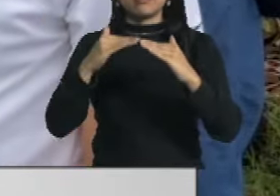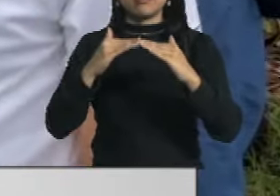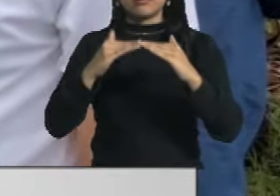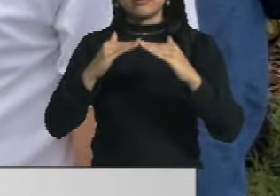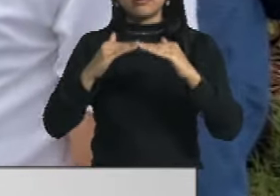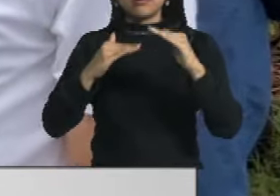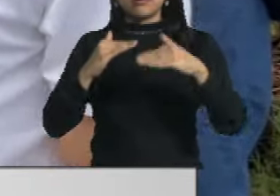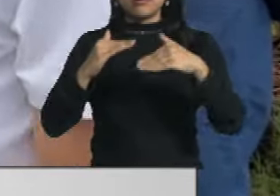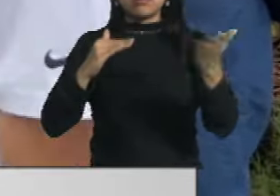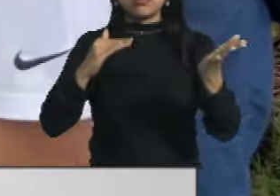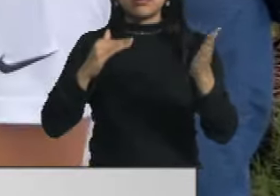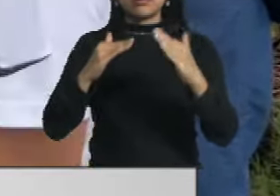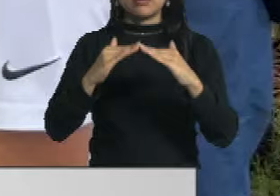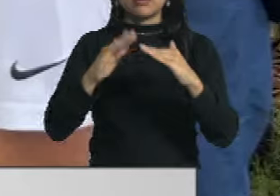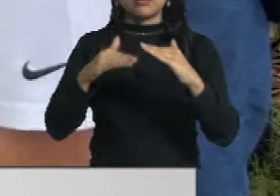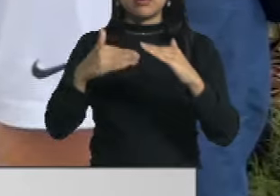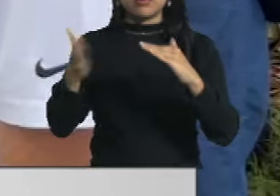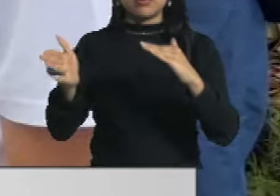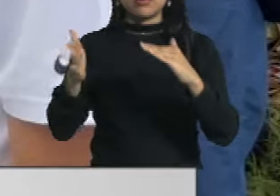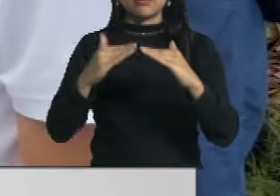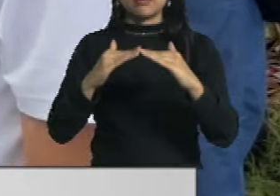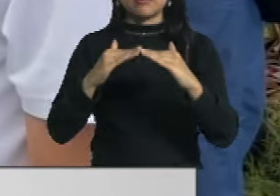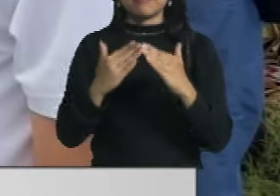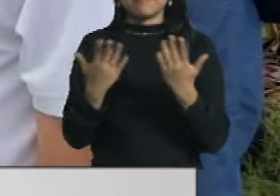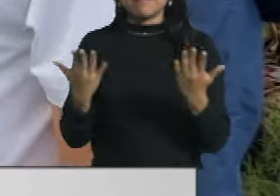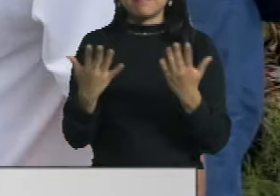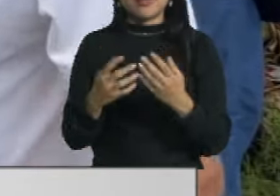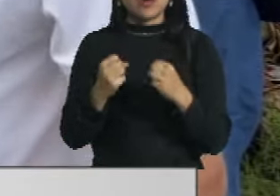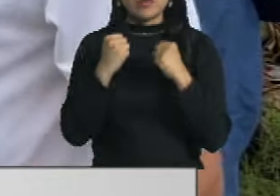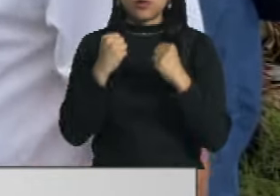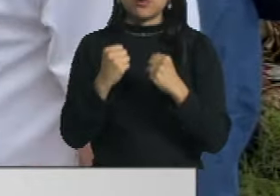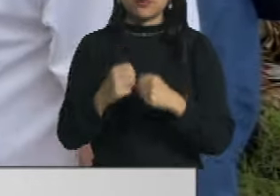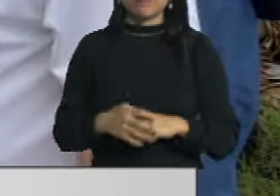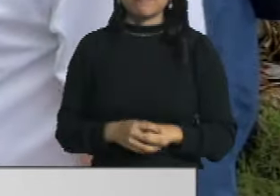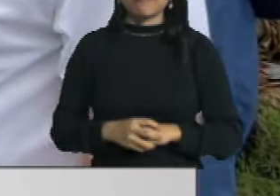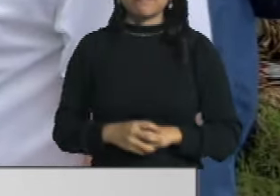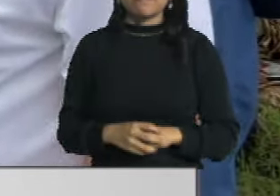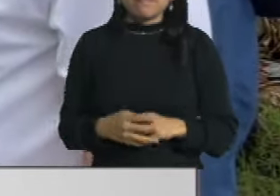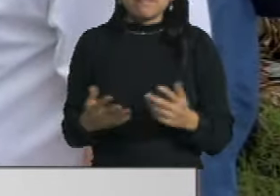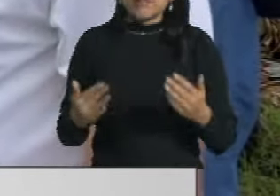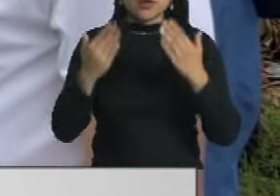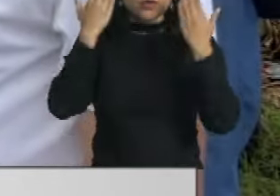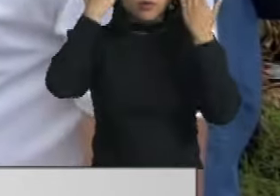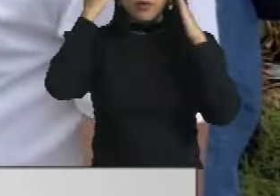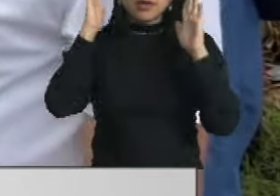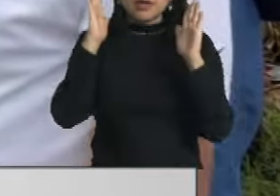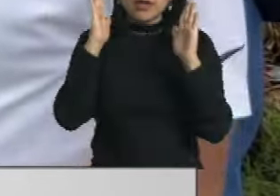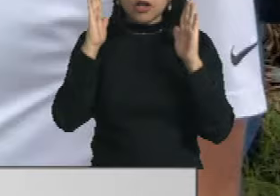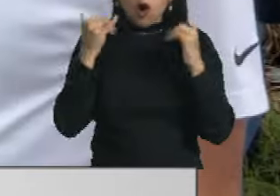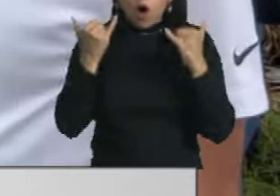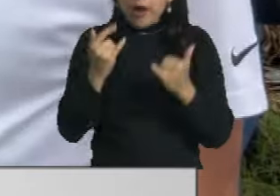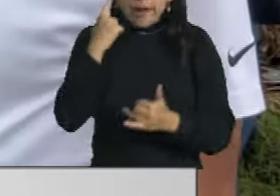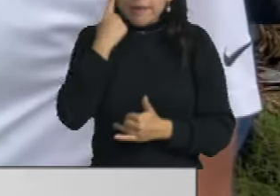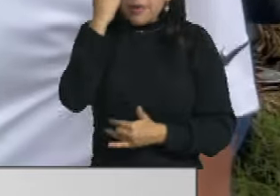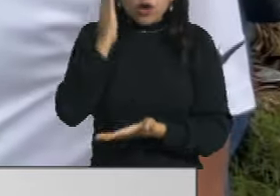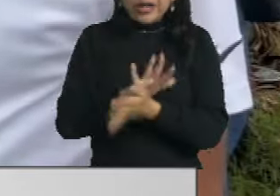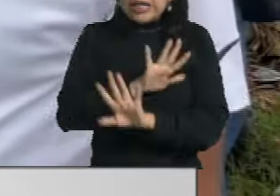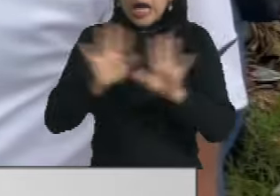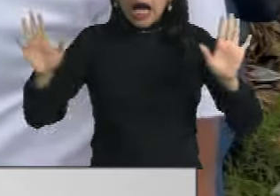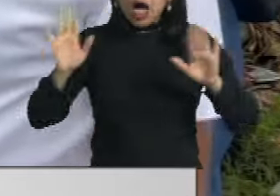fue muy fuerte, quizás de los más fuertes que hemos tenido este año, y quizás no va a ser el único porque se